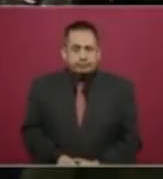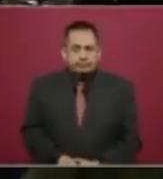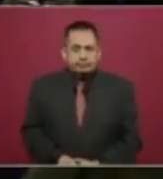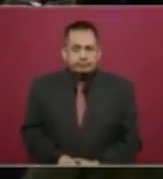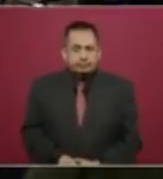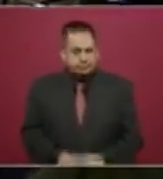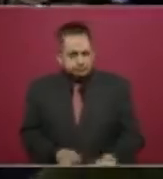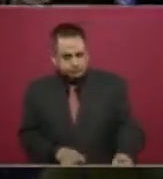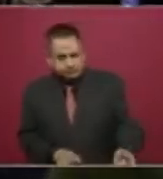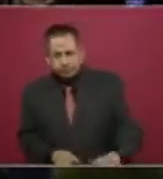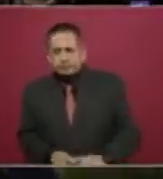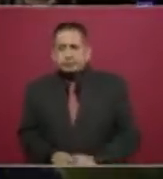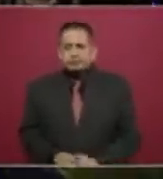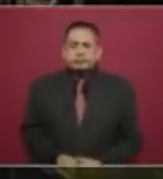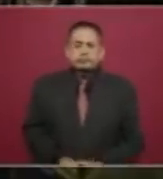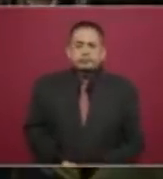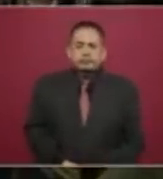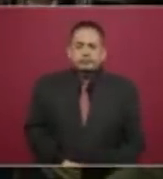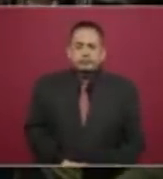Ella.